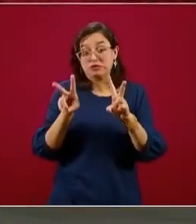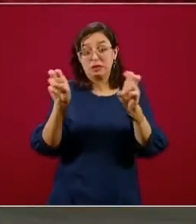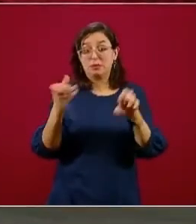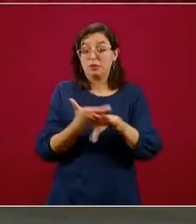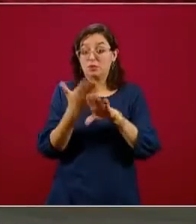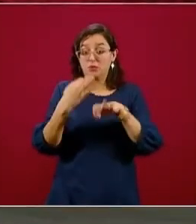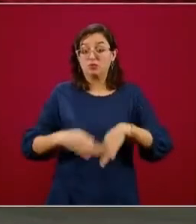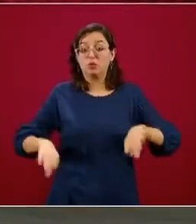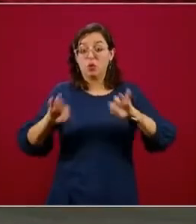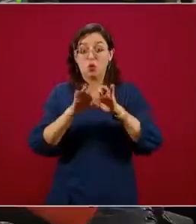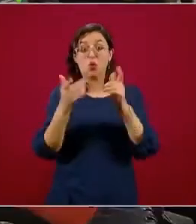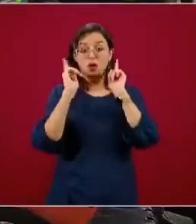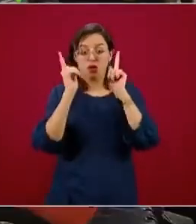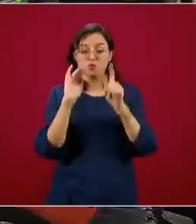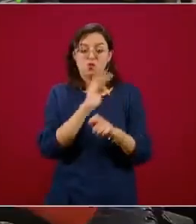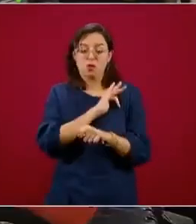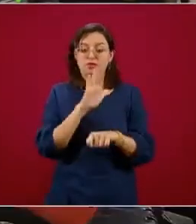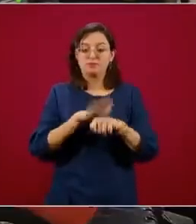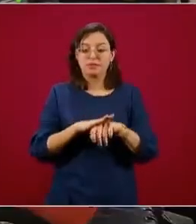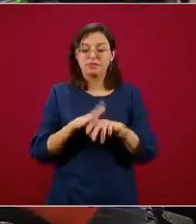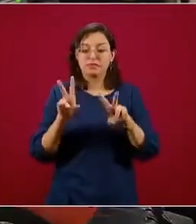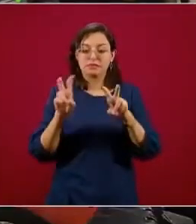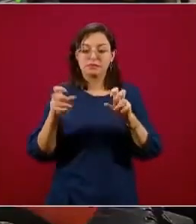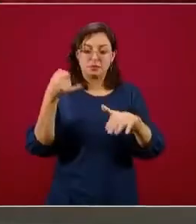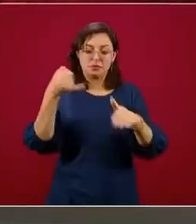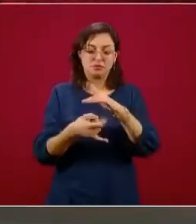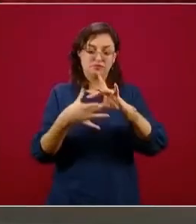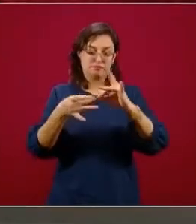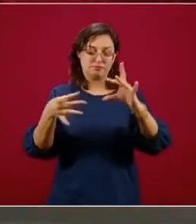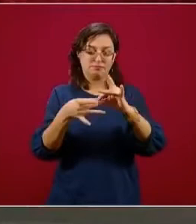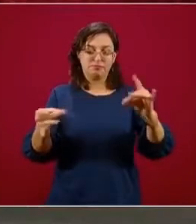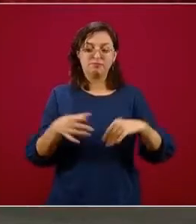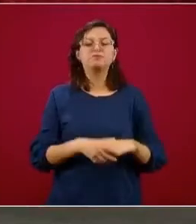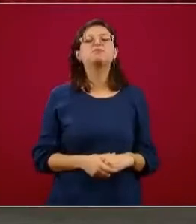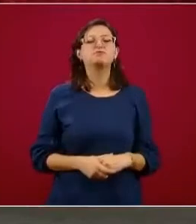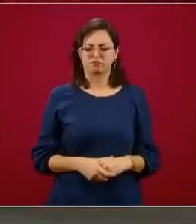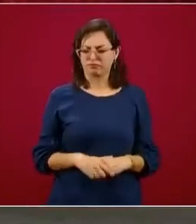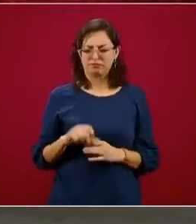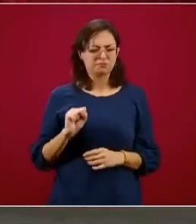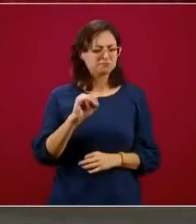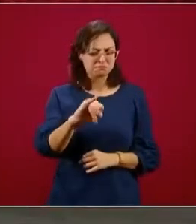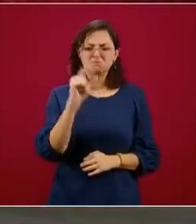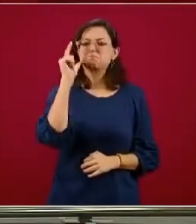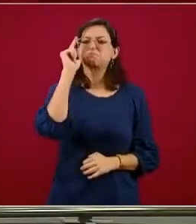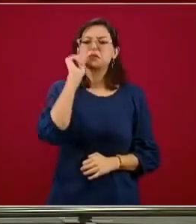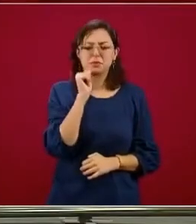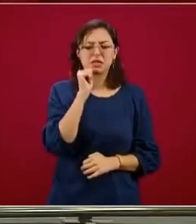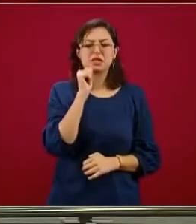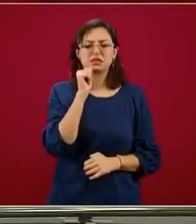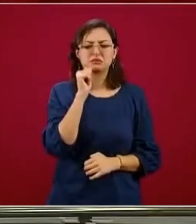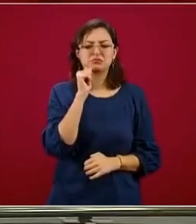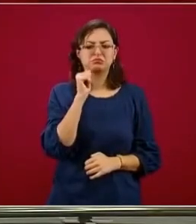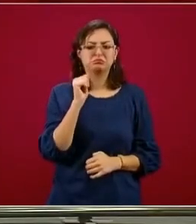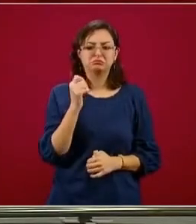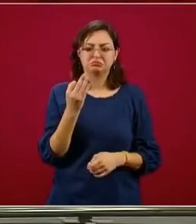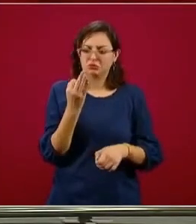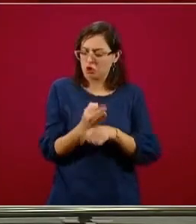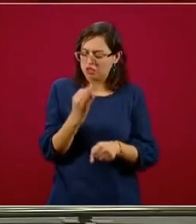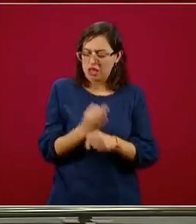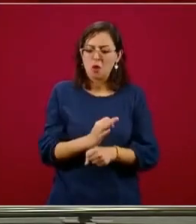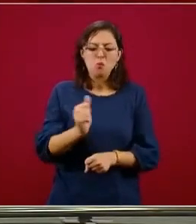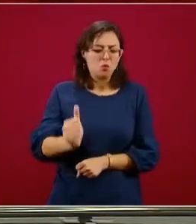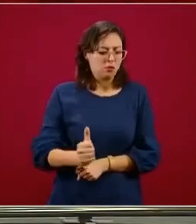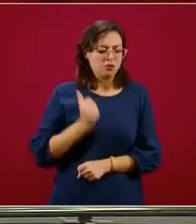un espacio en su agenda para que nos explique ese tema. Gracias. Muchas gracias. Mañana mismo para que no perder la ocasión